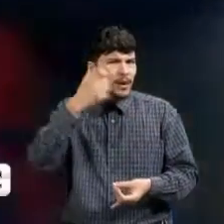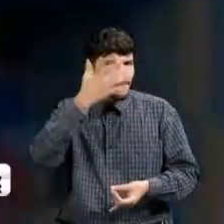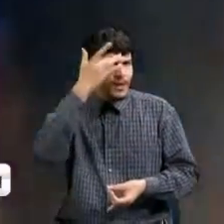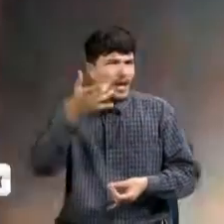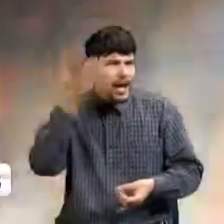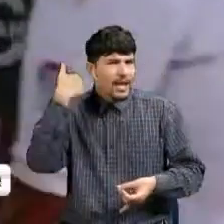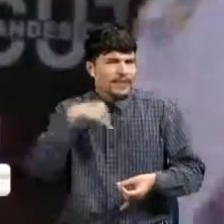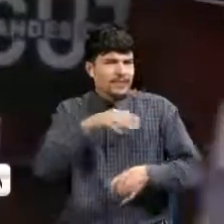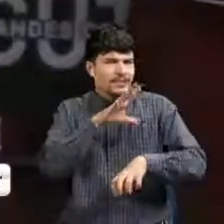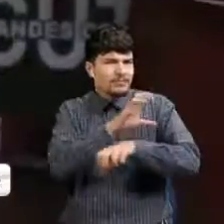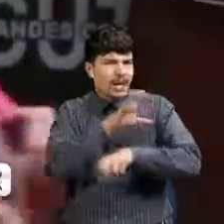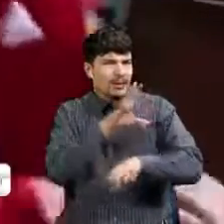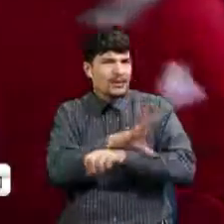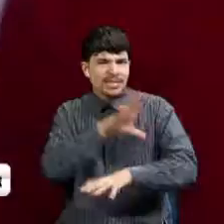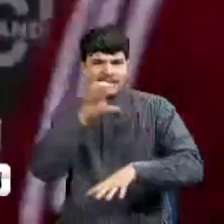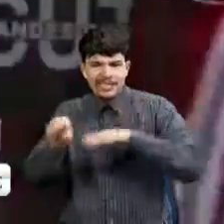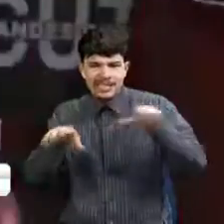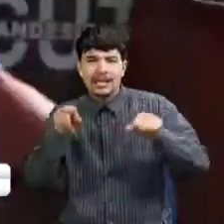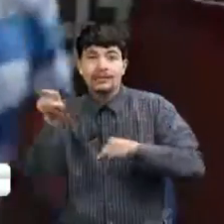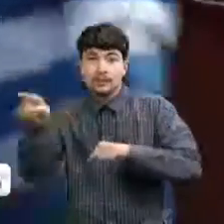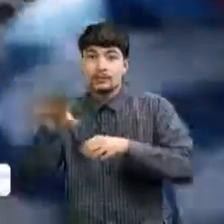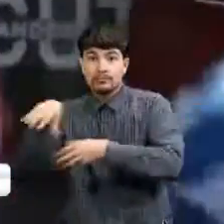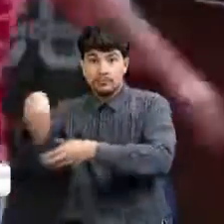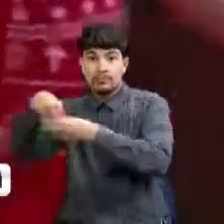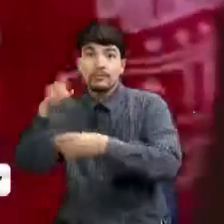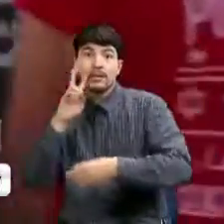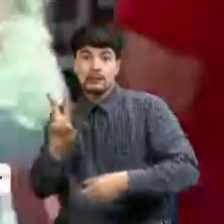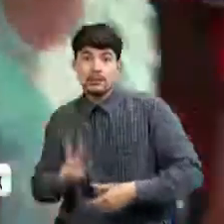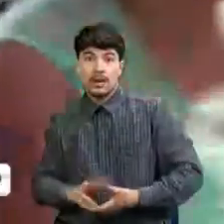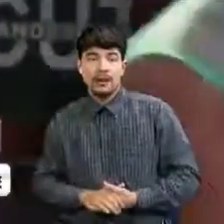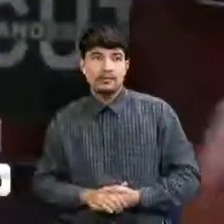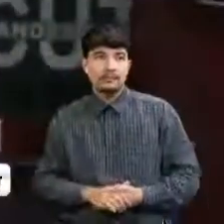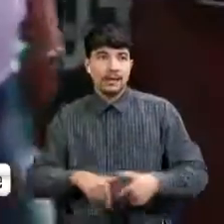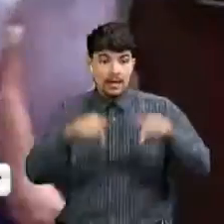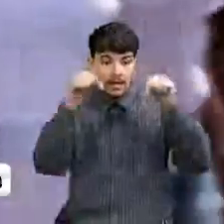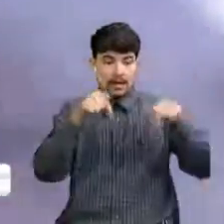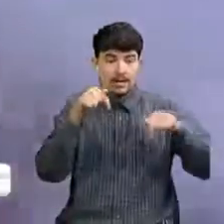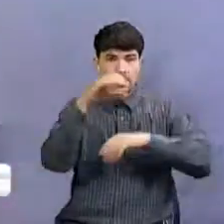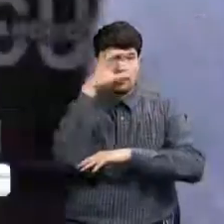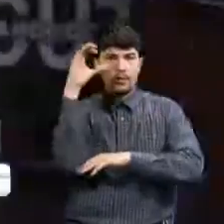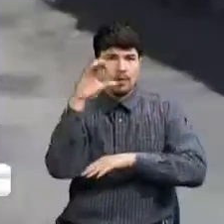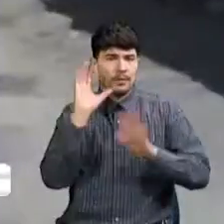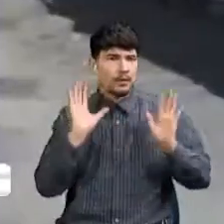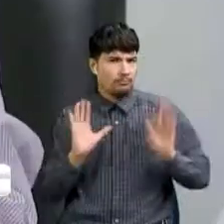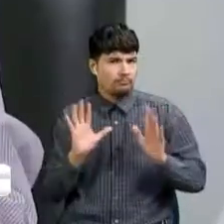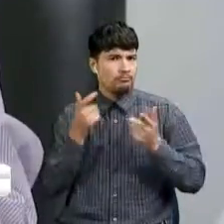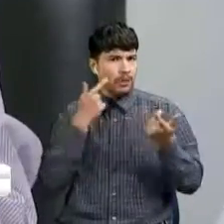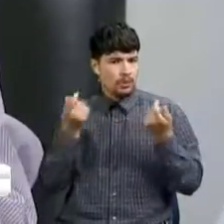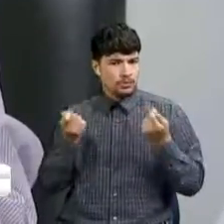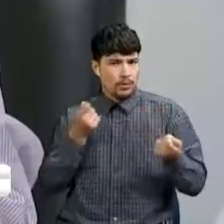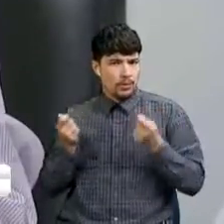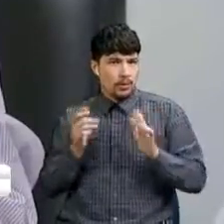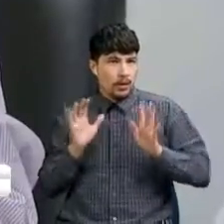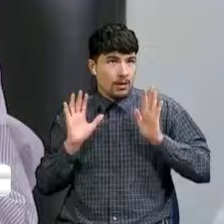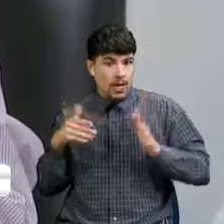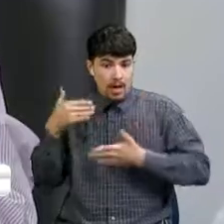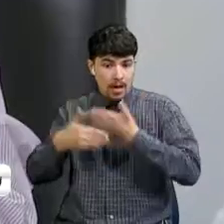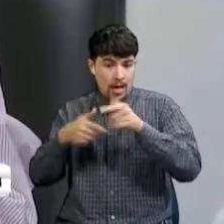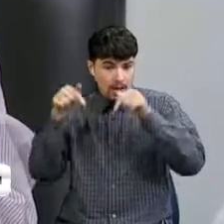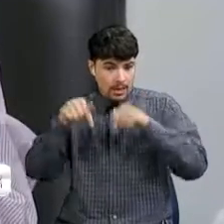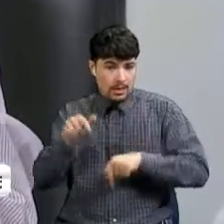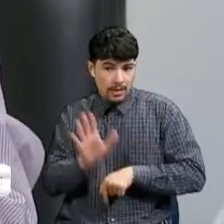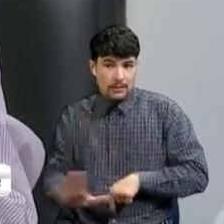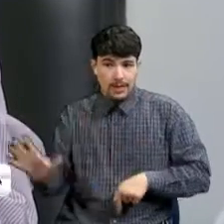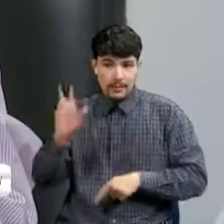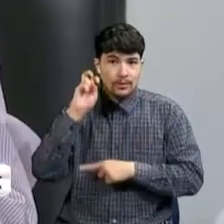se han detectado sobre territorio venezolano. En Colombia ha estado relativamente controlada, al menos en lo que a este departamento